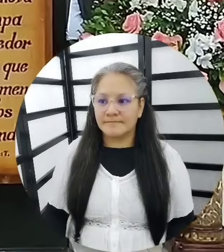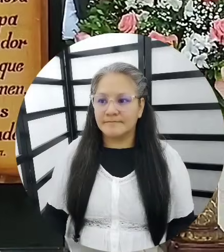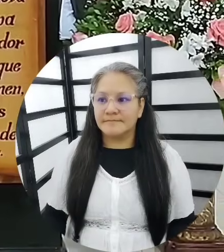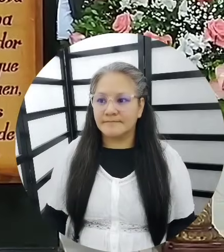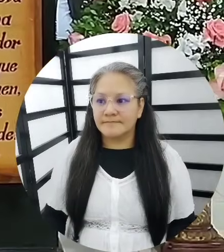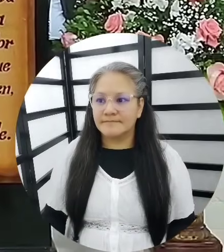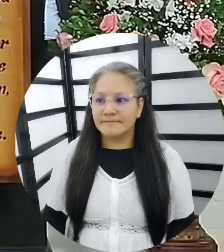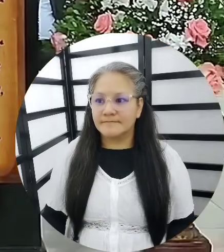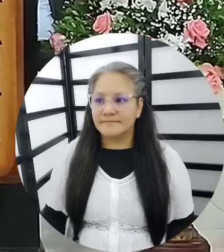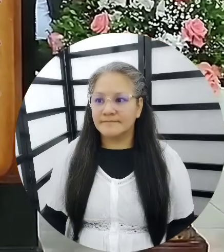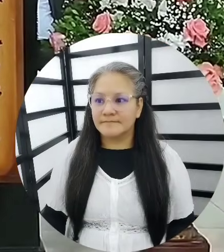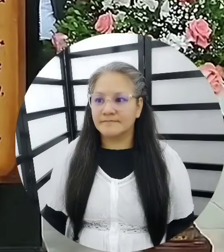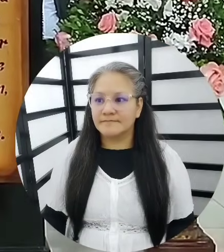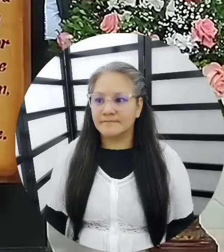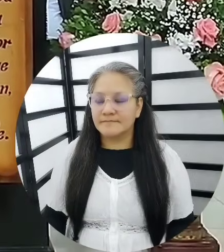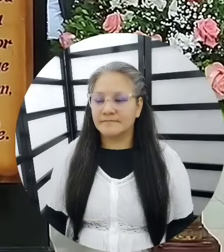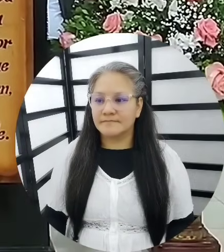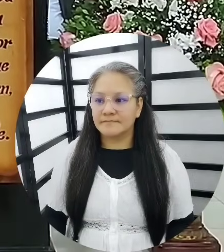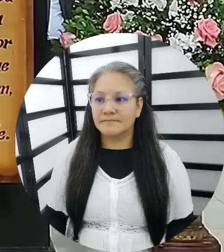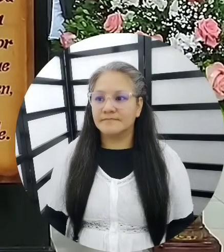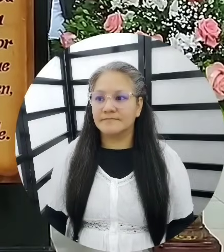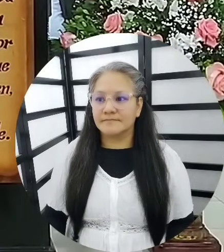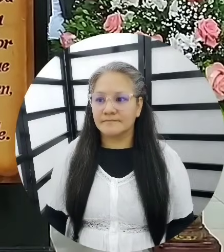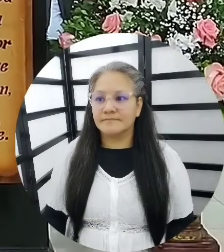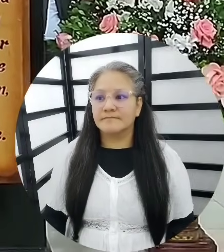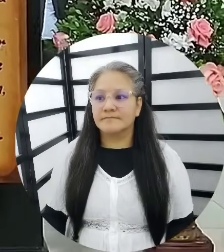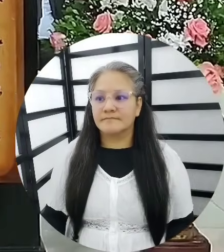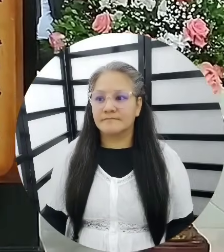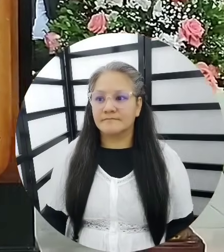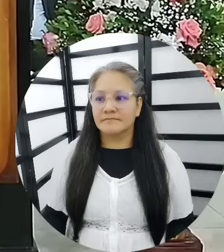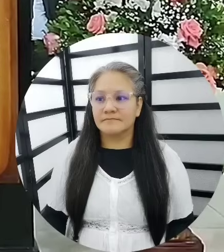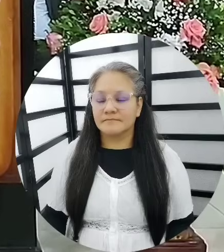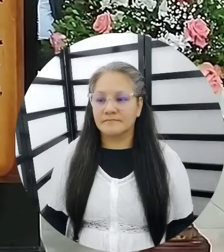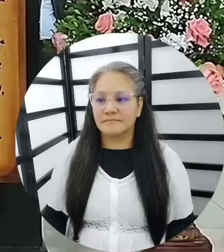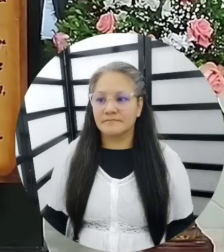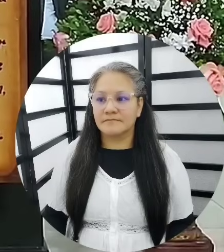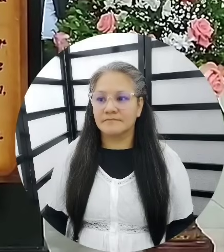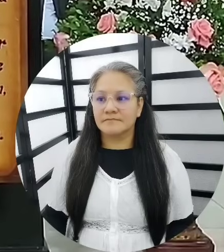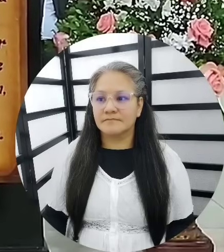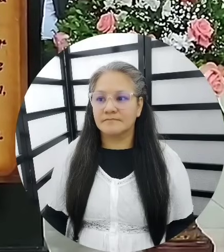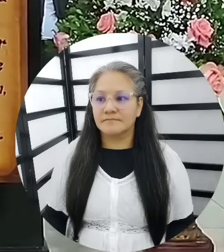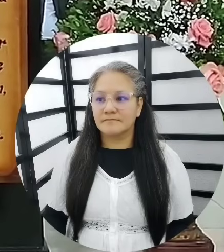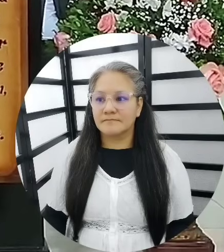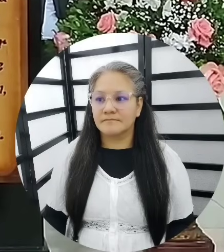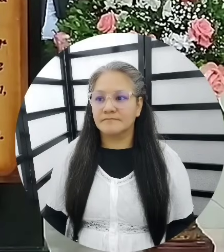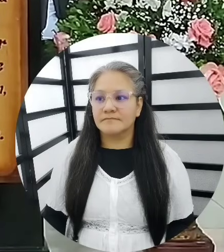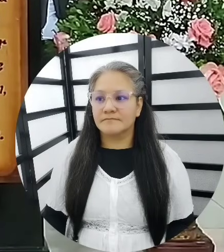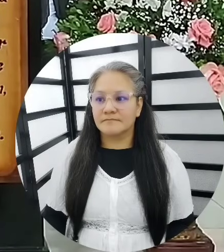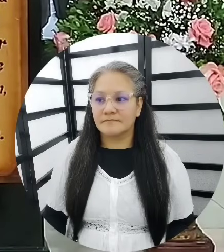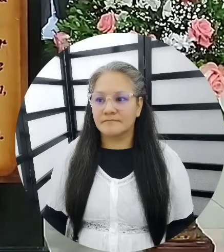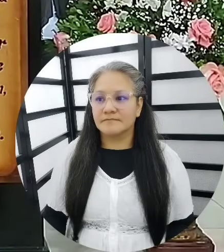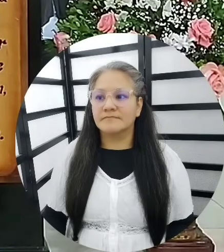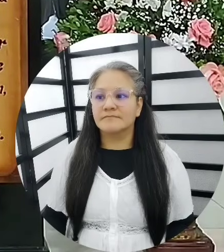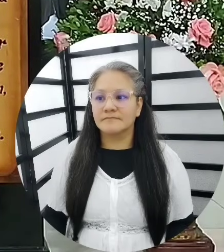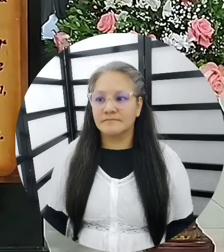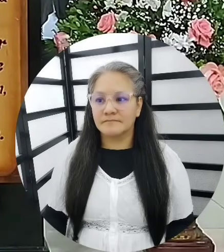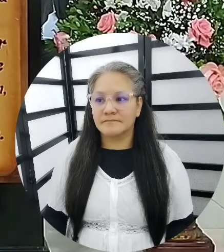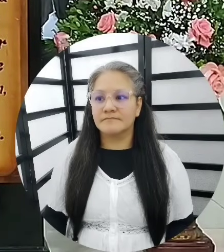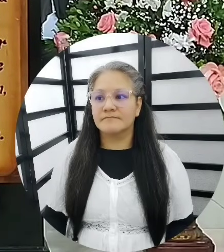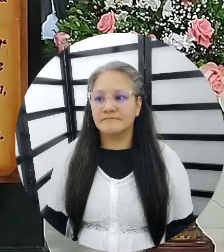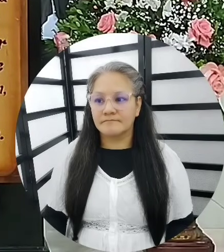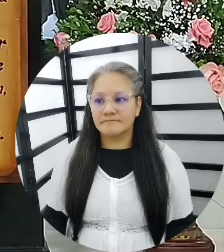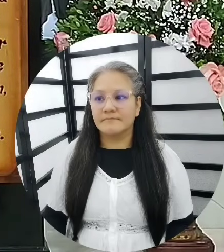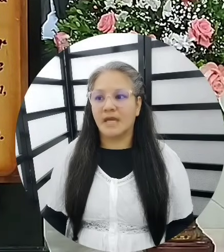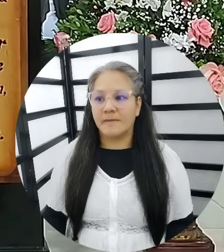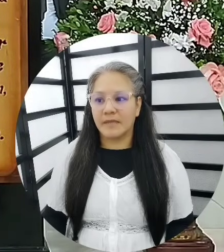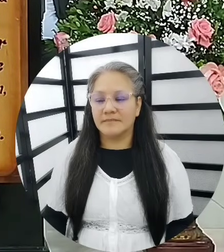estatutos que desde el comienzo dice que en esta obra la doctrina y todos estos principios no